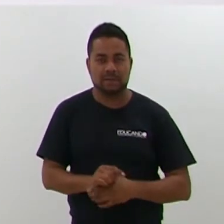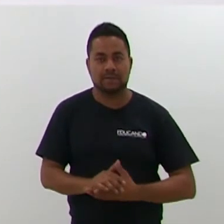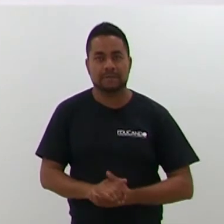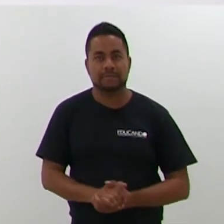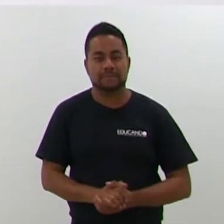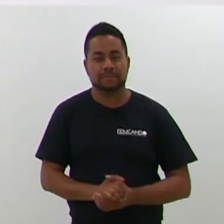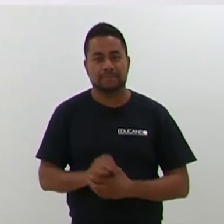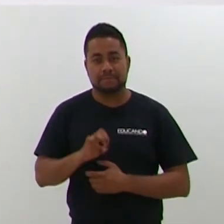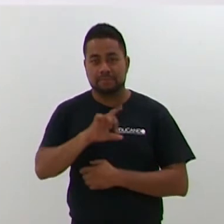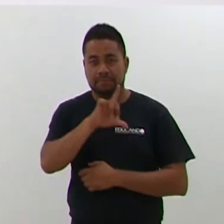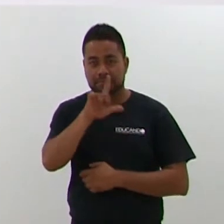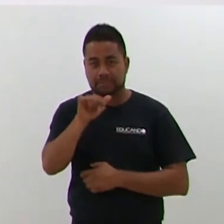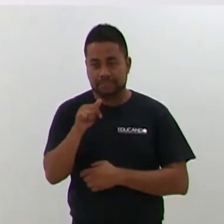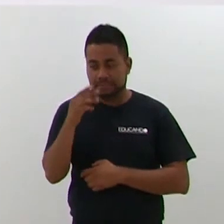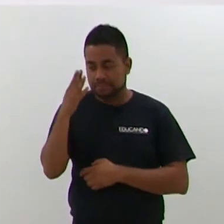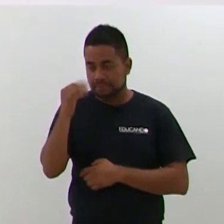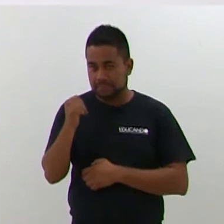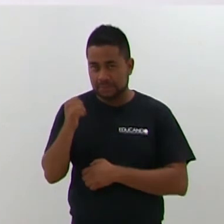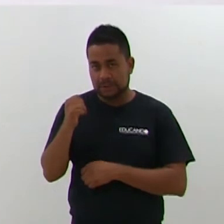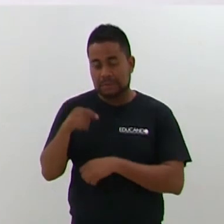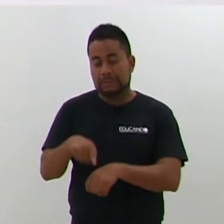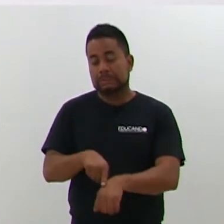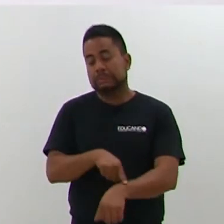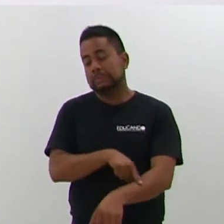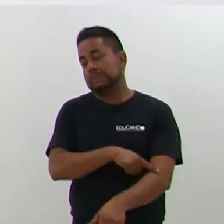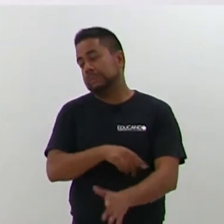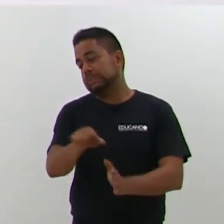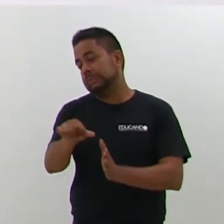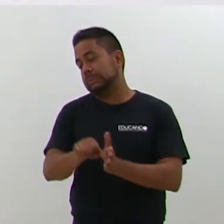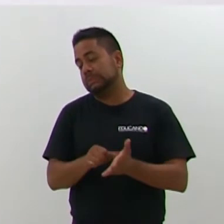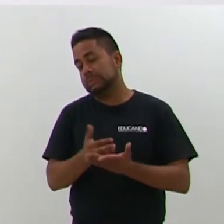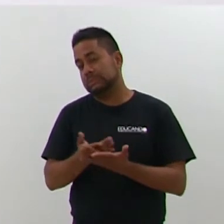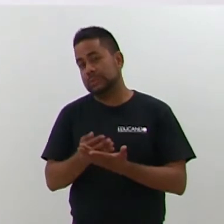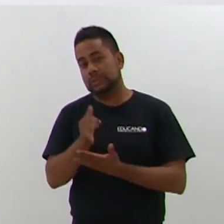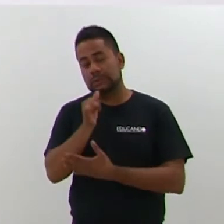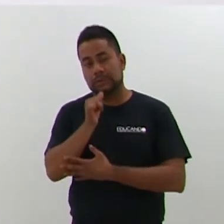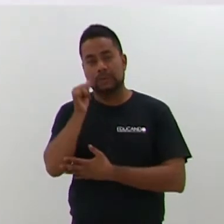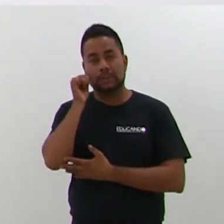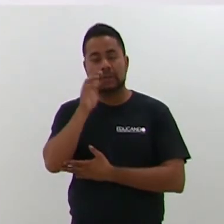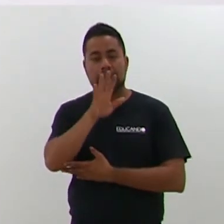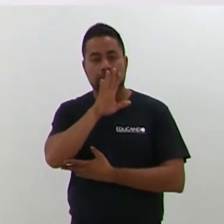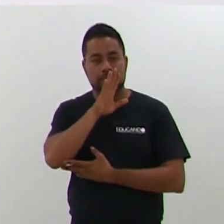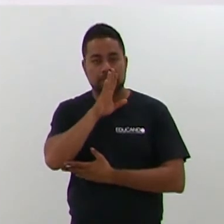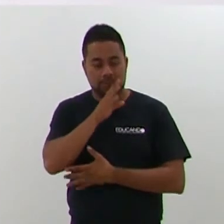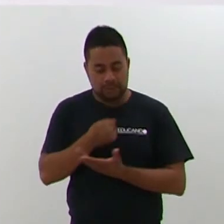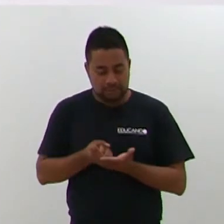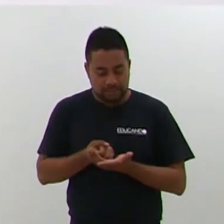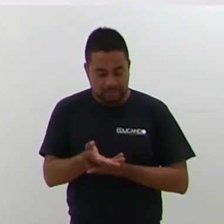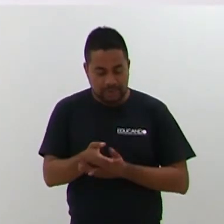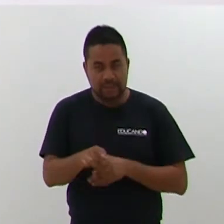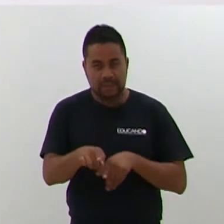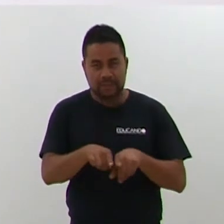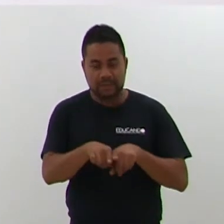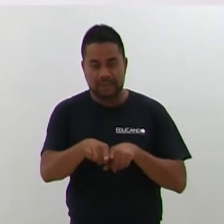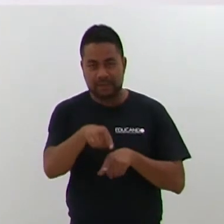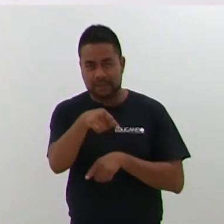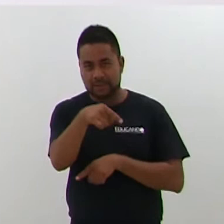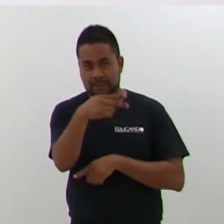Después de 9 largos meses de espera, ayer mi mamá tuvo a mi hermanita. Se va a